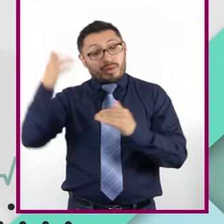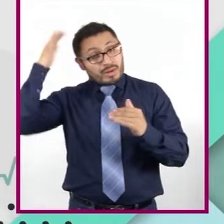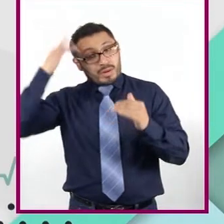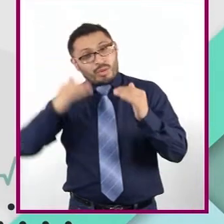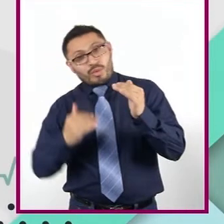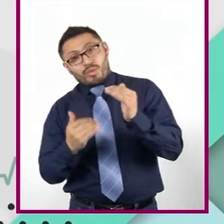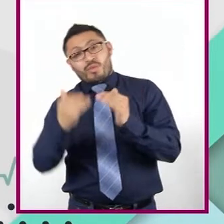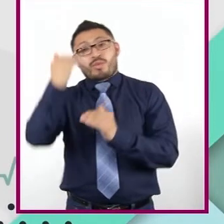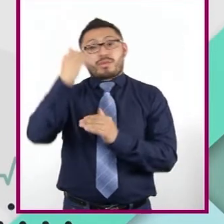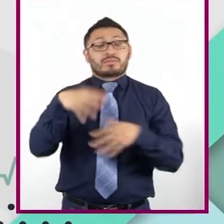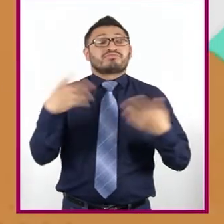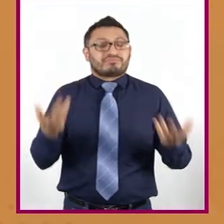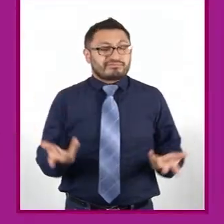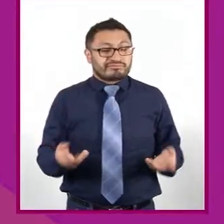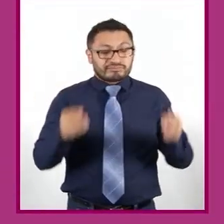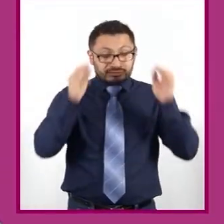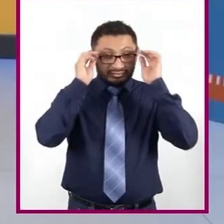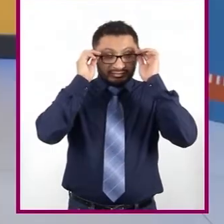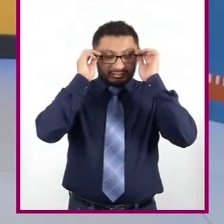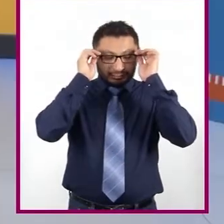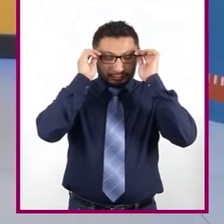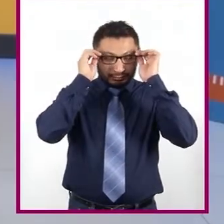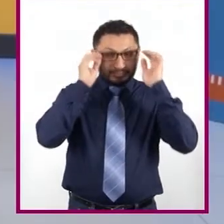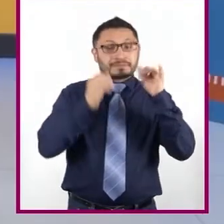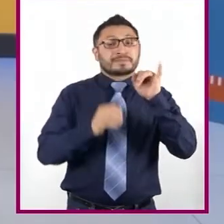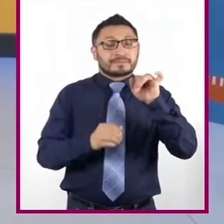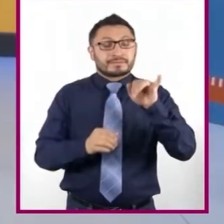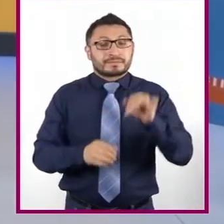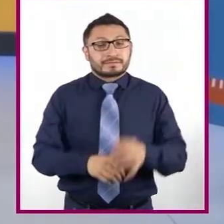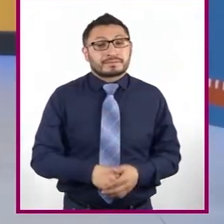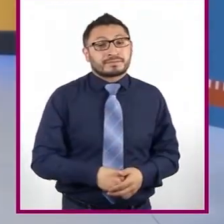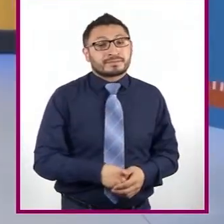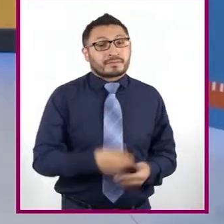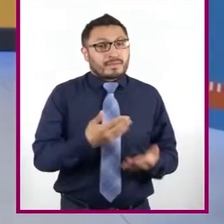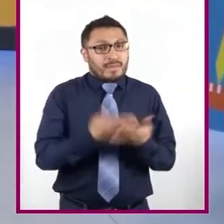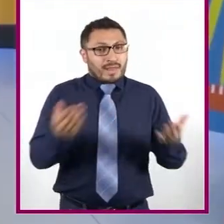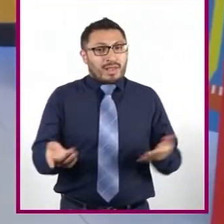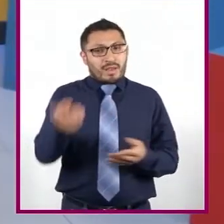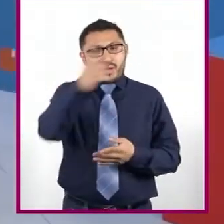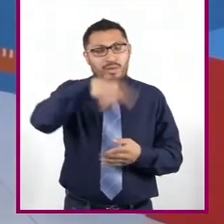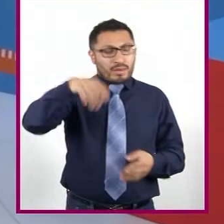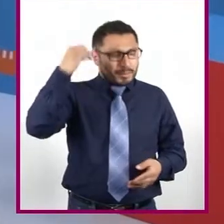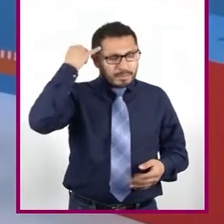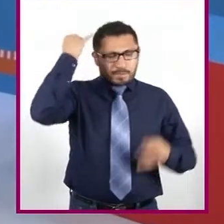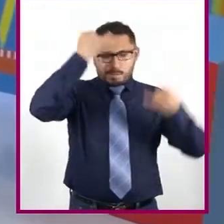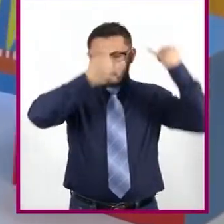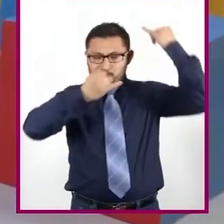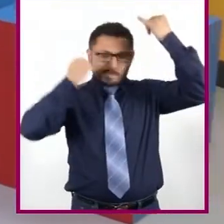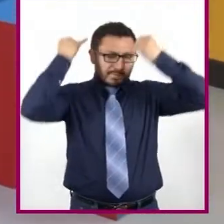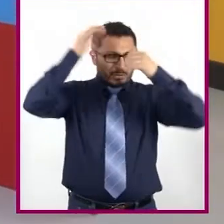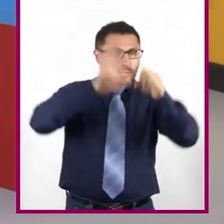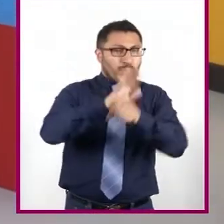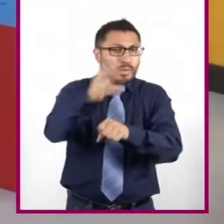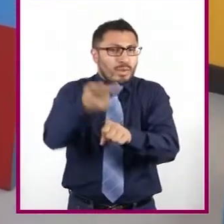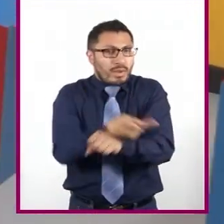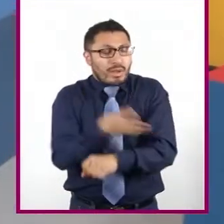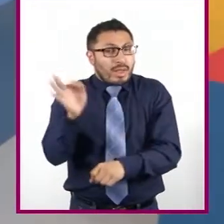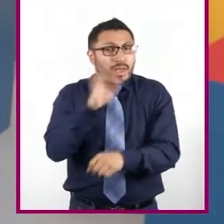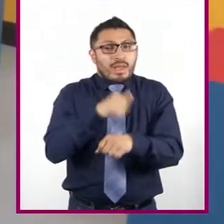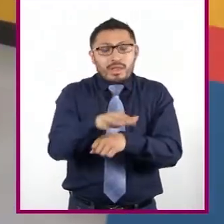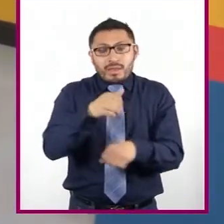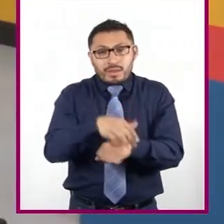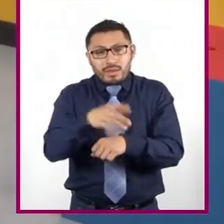sol aumentó. Así es, Raquel. Ahora vayan pronosticando qué va a suceder si el número